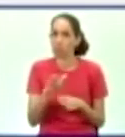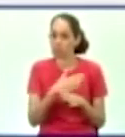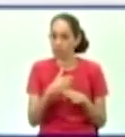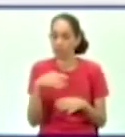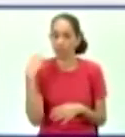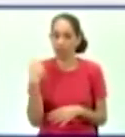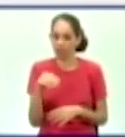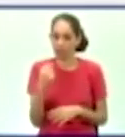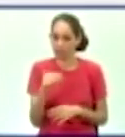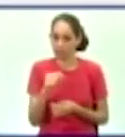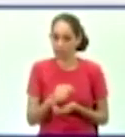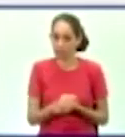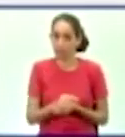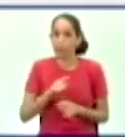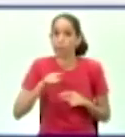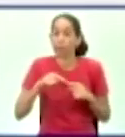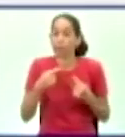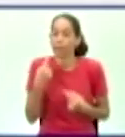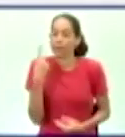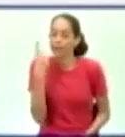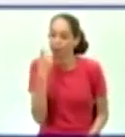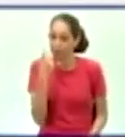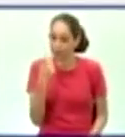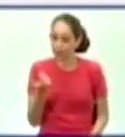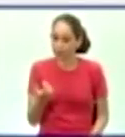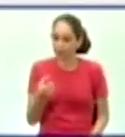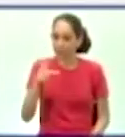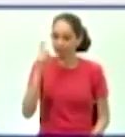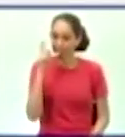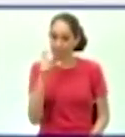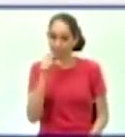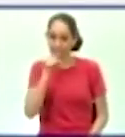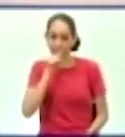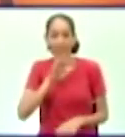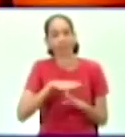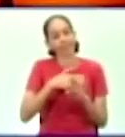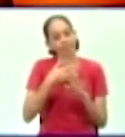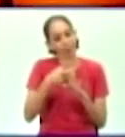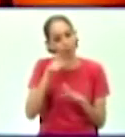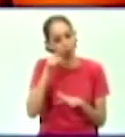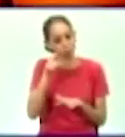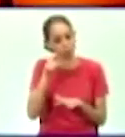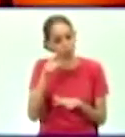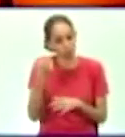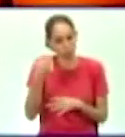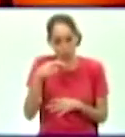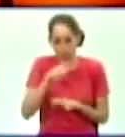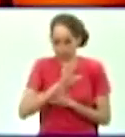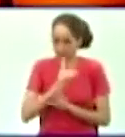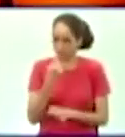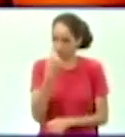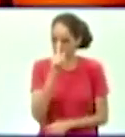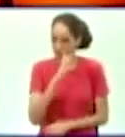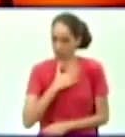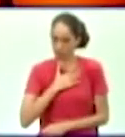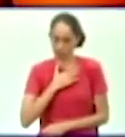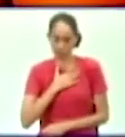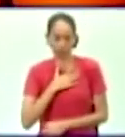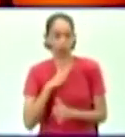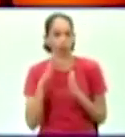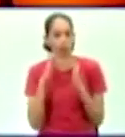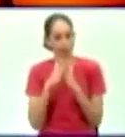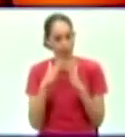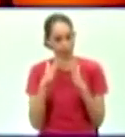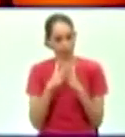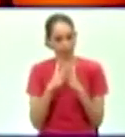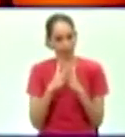ese ejercicio hay un inciso C, el cual vas a desarrollar tú solo después con tu libreta y tu